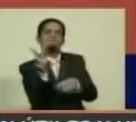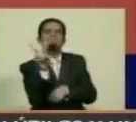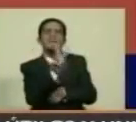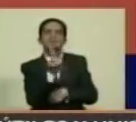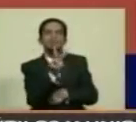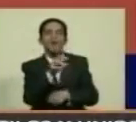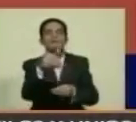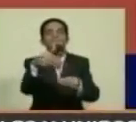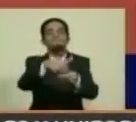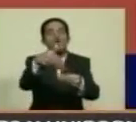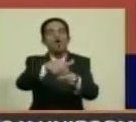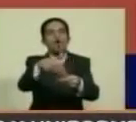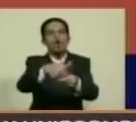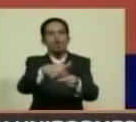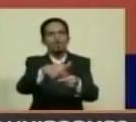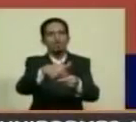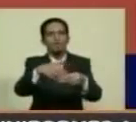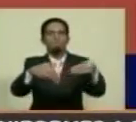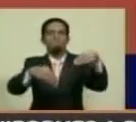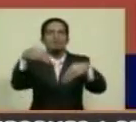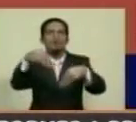voto.